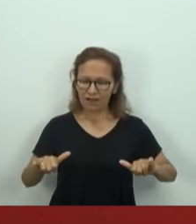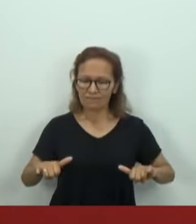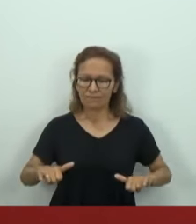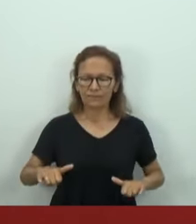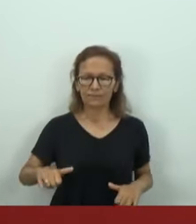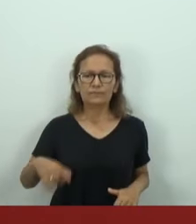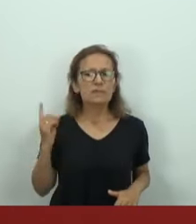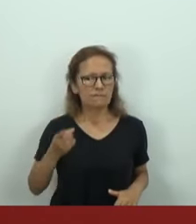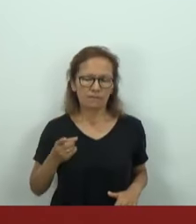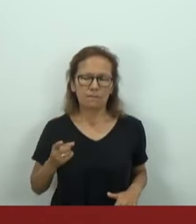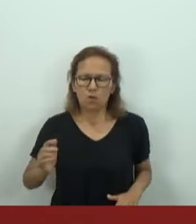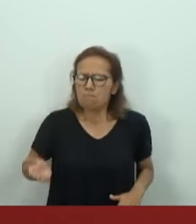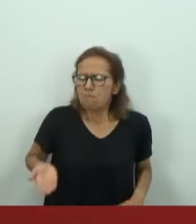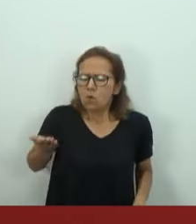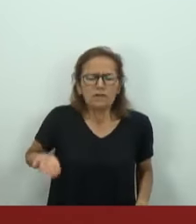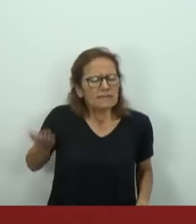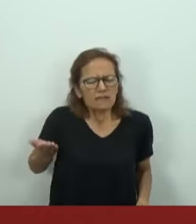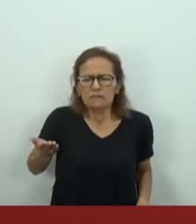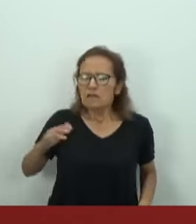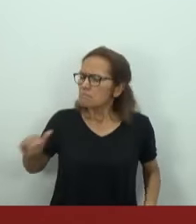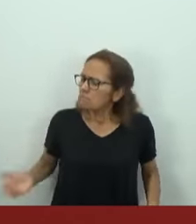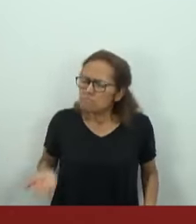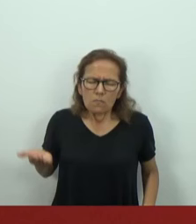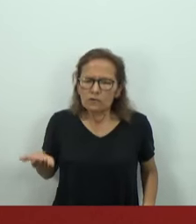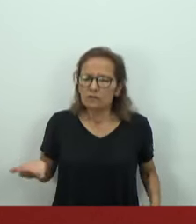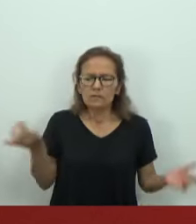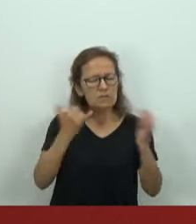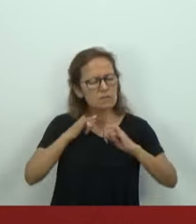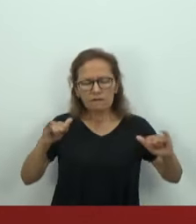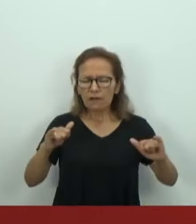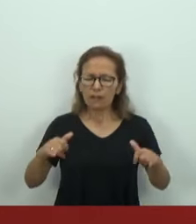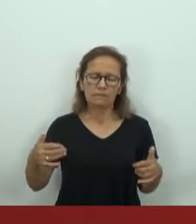Es muy importante celebrar la Santa Cena. Muy importante.